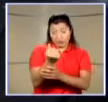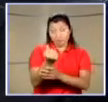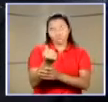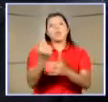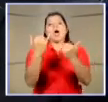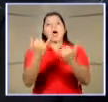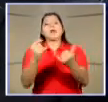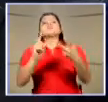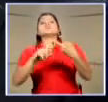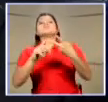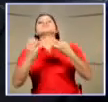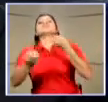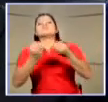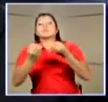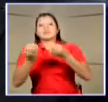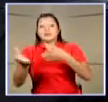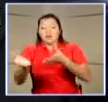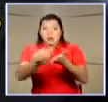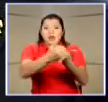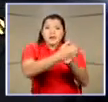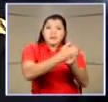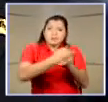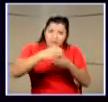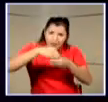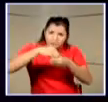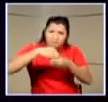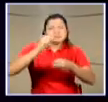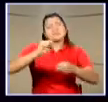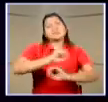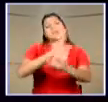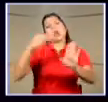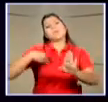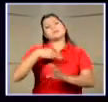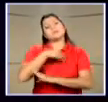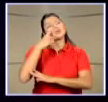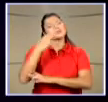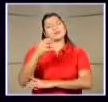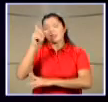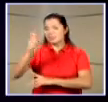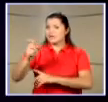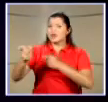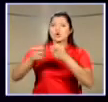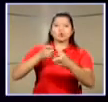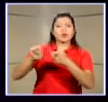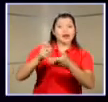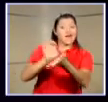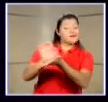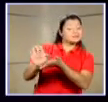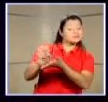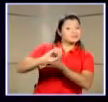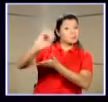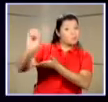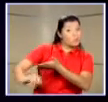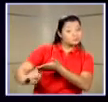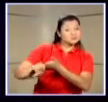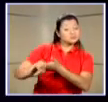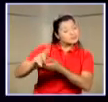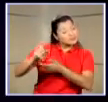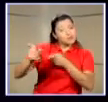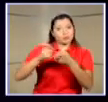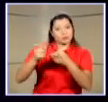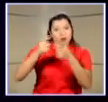definitivamente el Ministerio de Hacienda tiene que hacer más esfuerzos para controlar el contrabando, la evasión y la elusión de